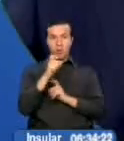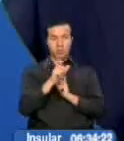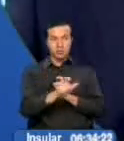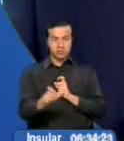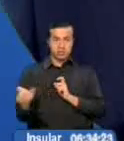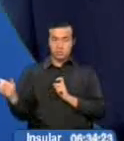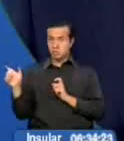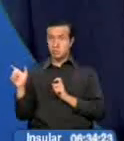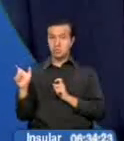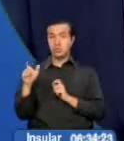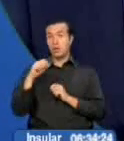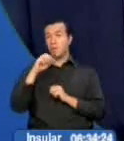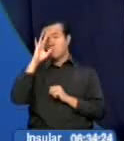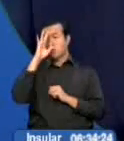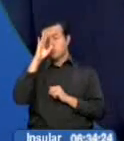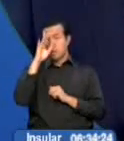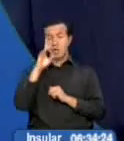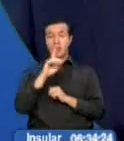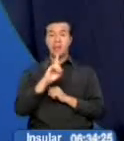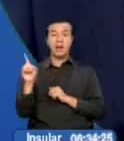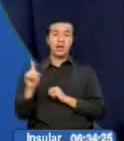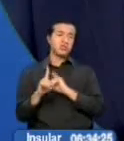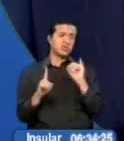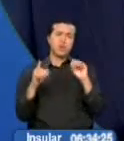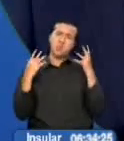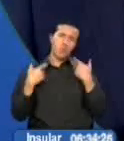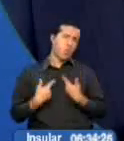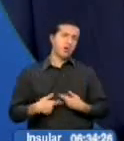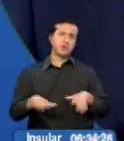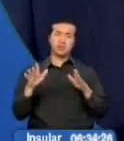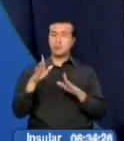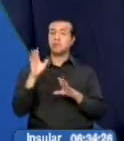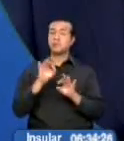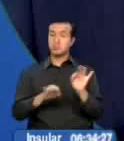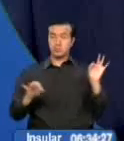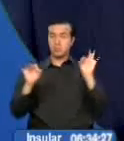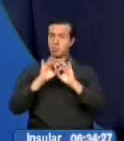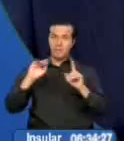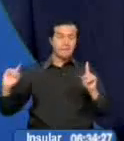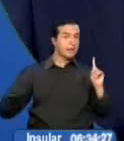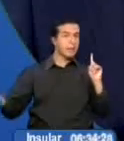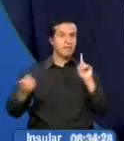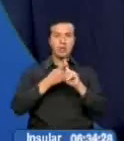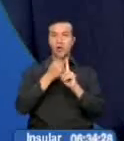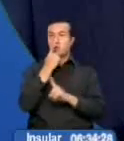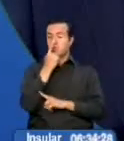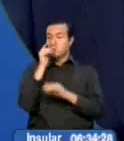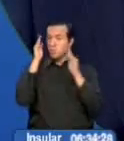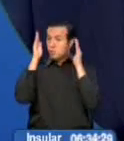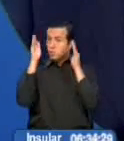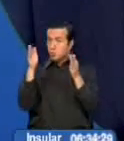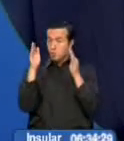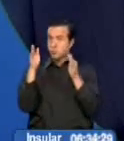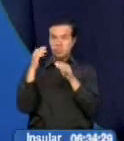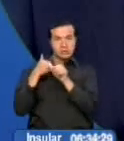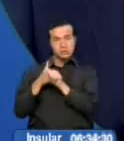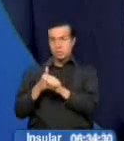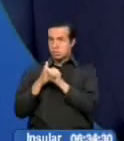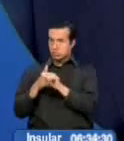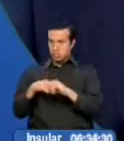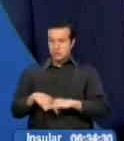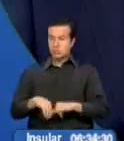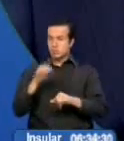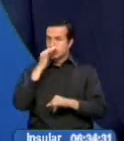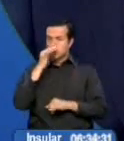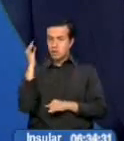Y aquí pueden ser de derecha o de izquierda, Carlos. El tema es que tienen que priorizarse los intereses y los objetivos nacionales permanentes. Y estoy